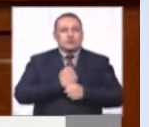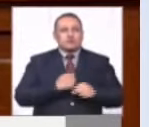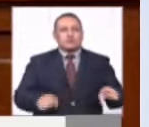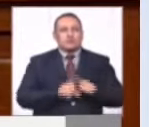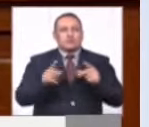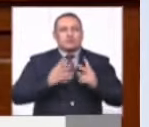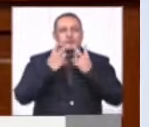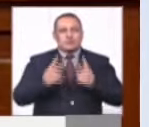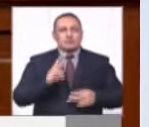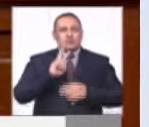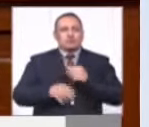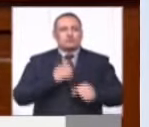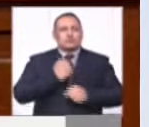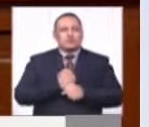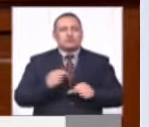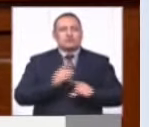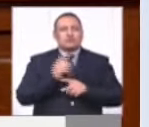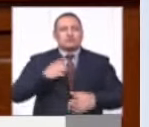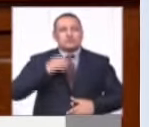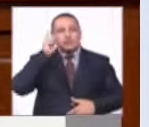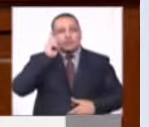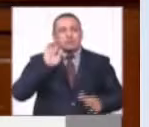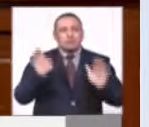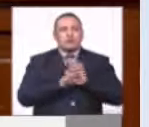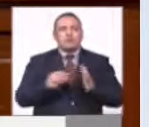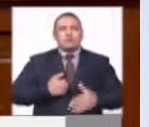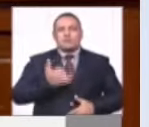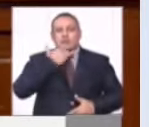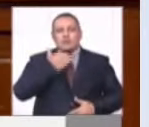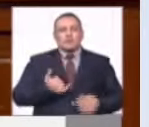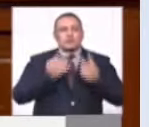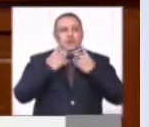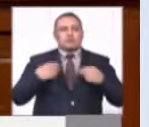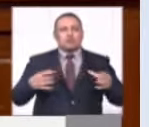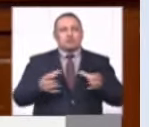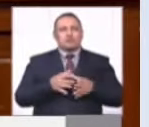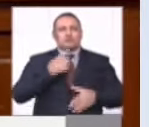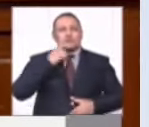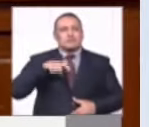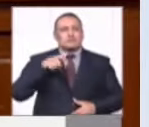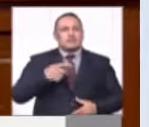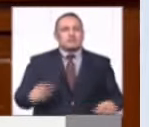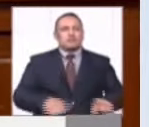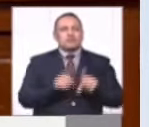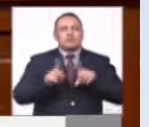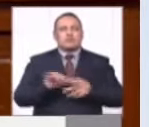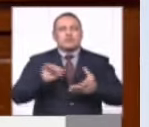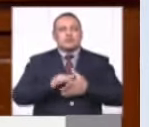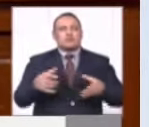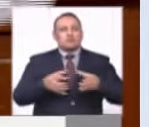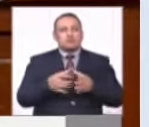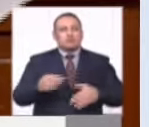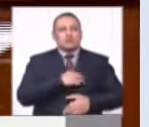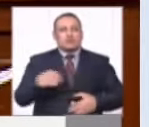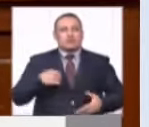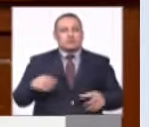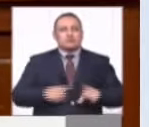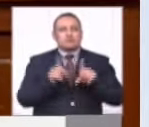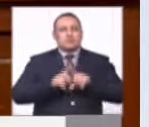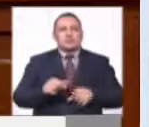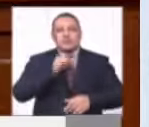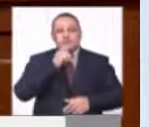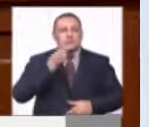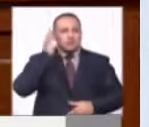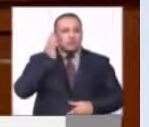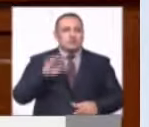le quedan solo 2 años. Y no sabemos qué vaya a pasar. Por lo que nosotros necesitamos es un gabinete que, además que le falta